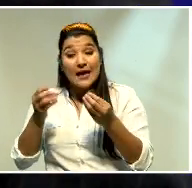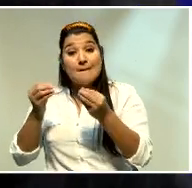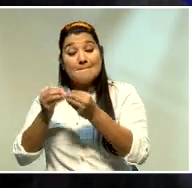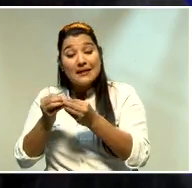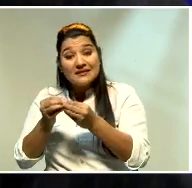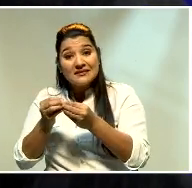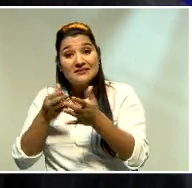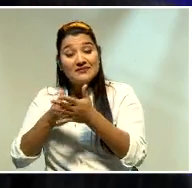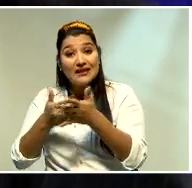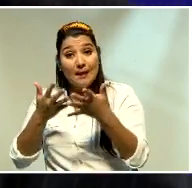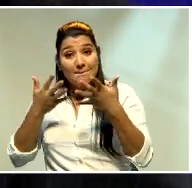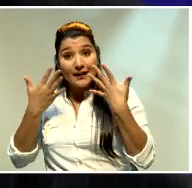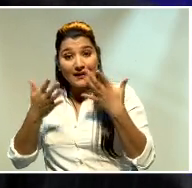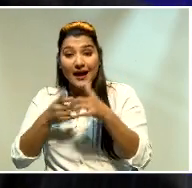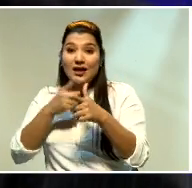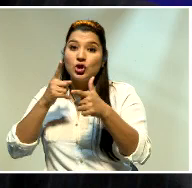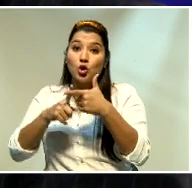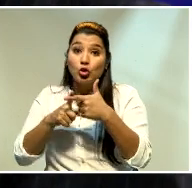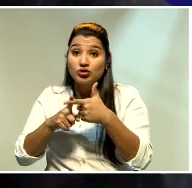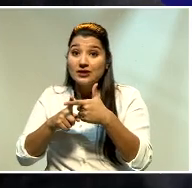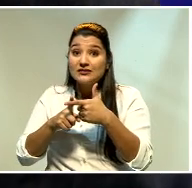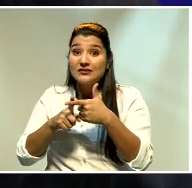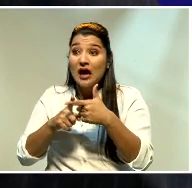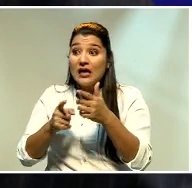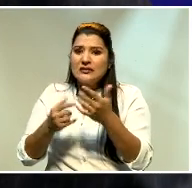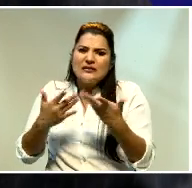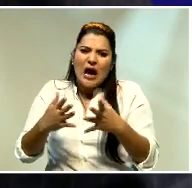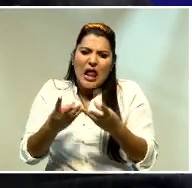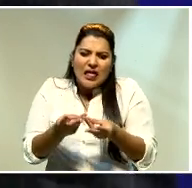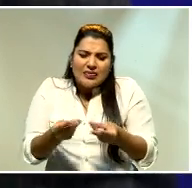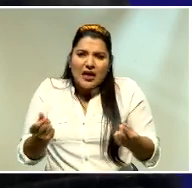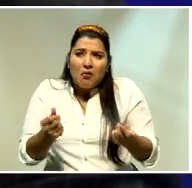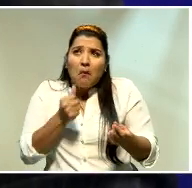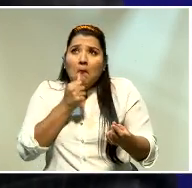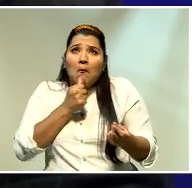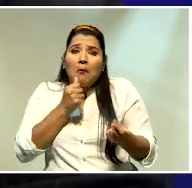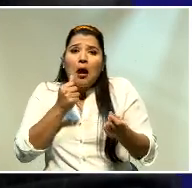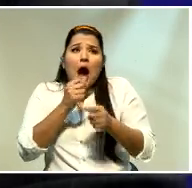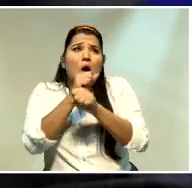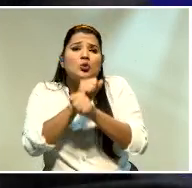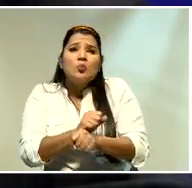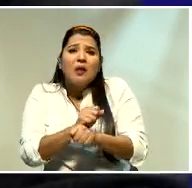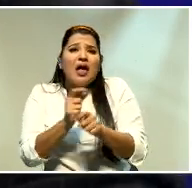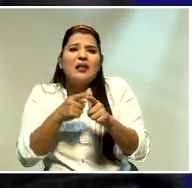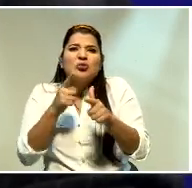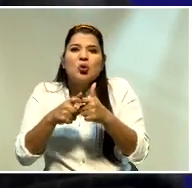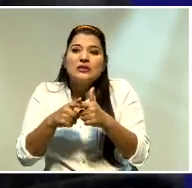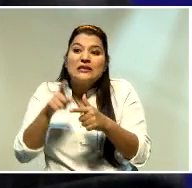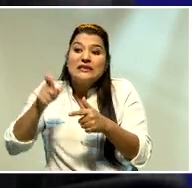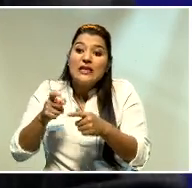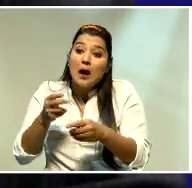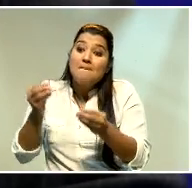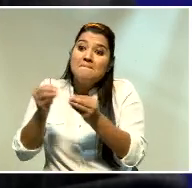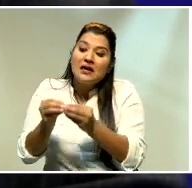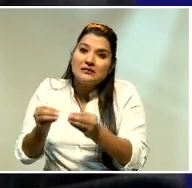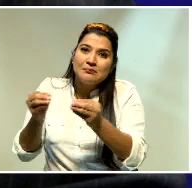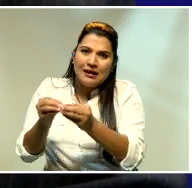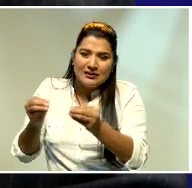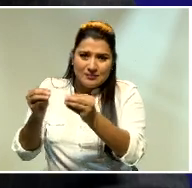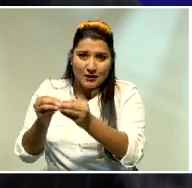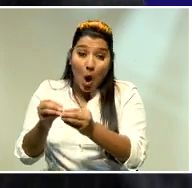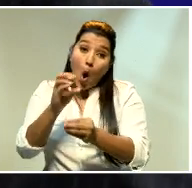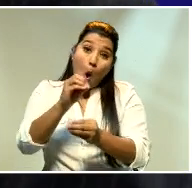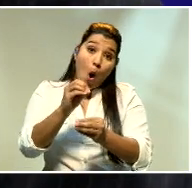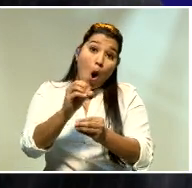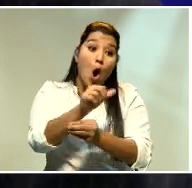veces generan ya resistencia, se aplica más y contaminamos más. O otras personas compran fuera del país la molécula